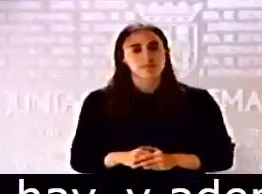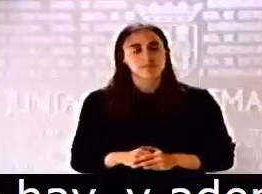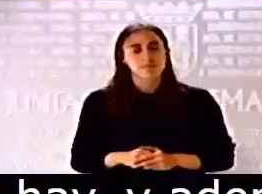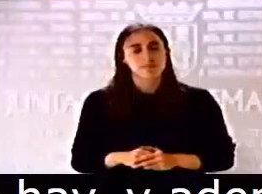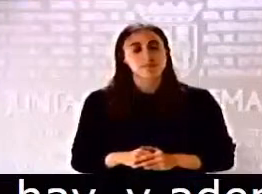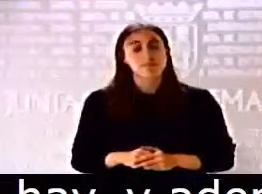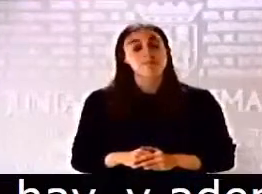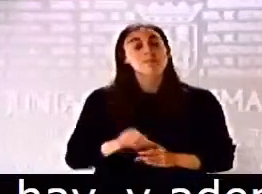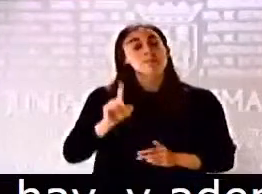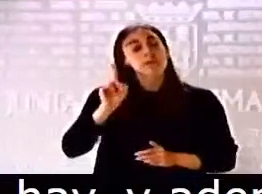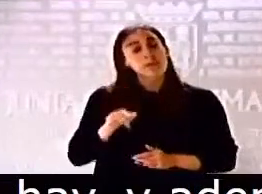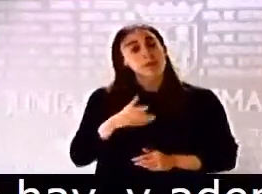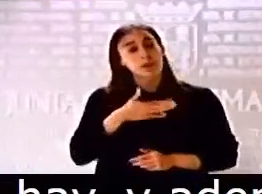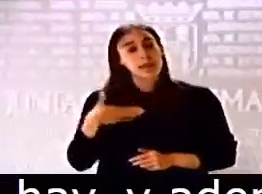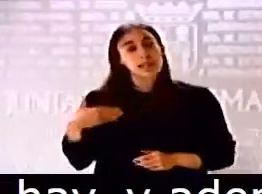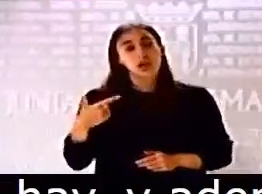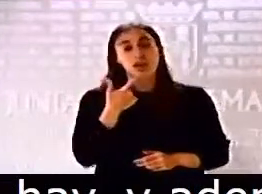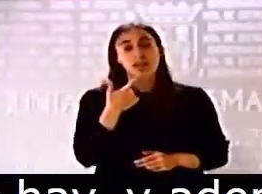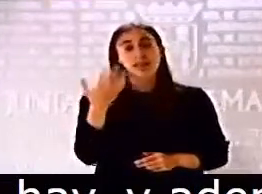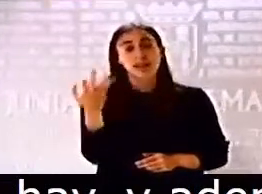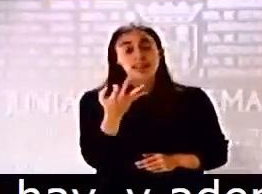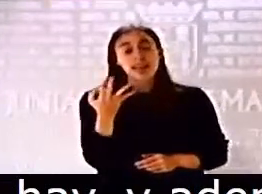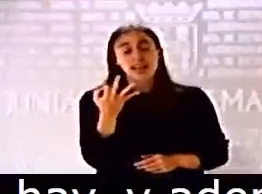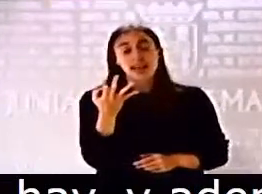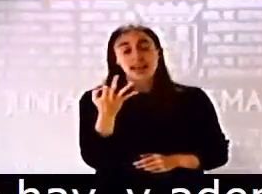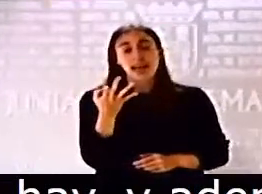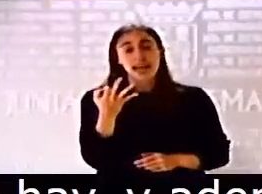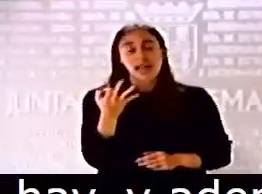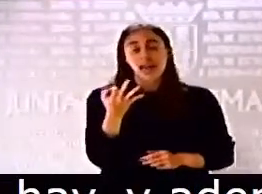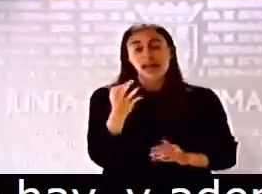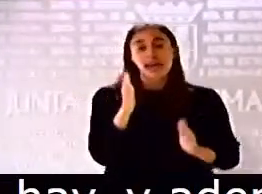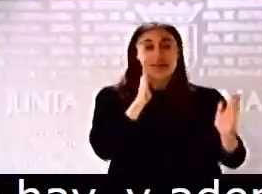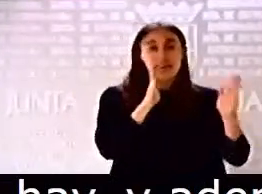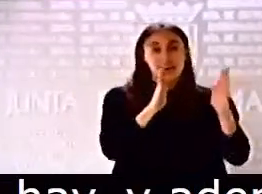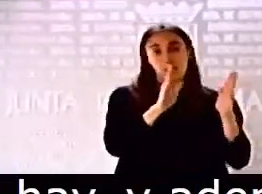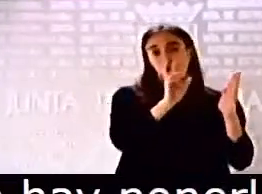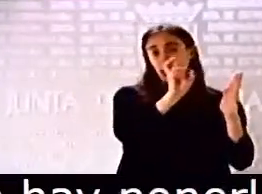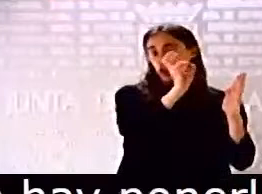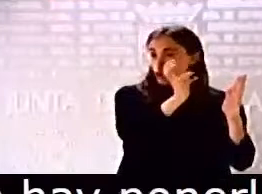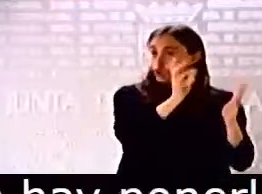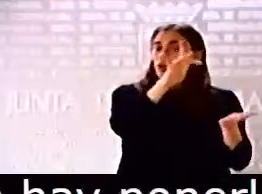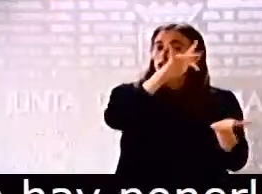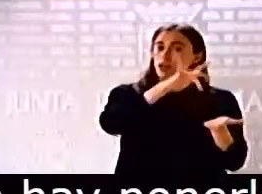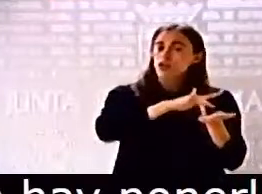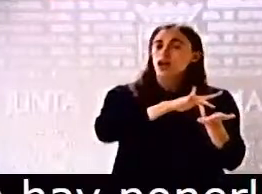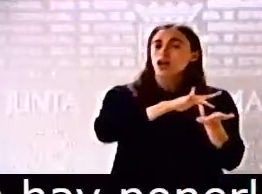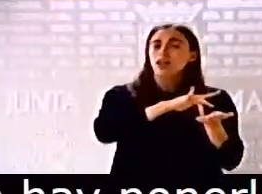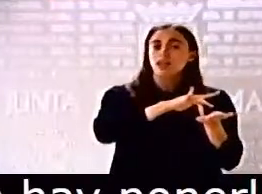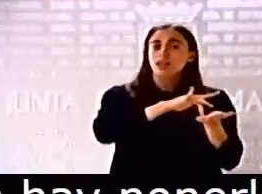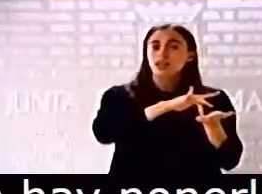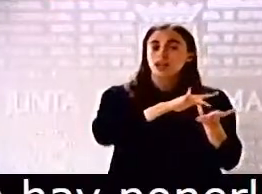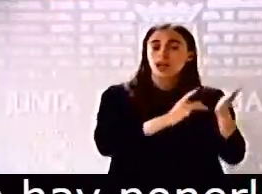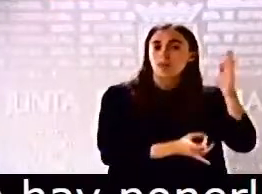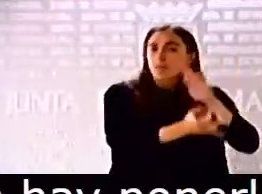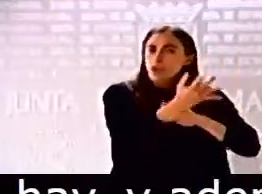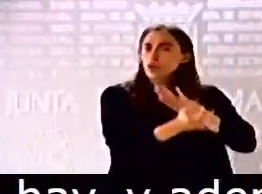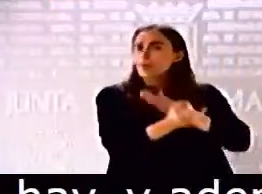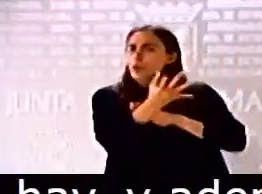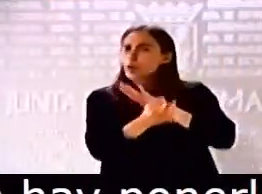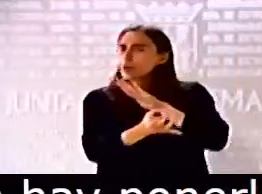También he de decirles que, frente a otras épocas en las que hemos tenido más